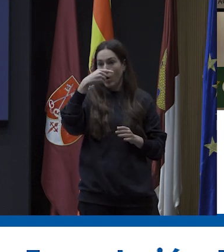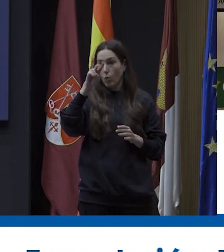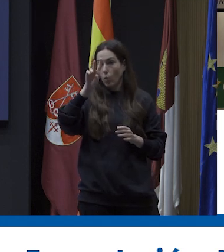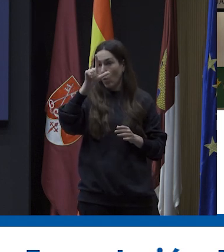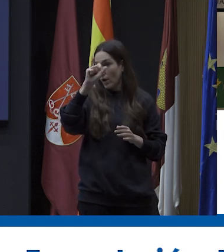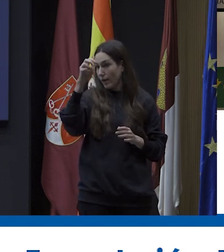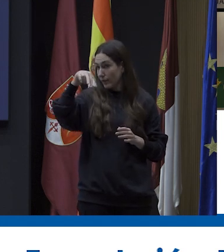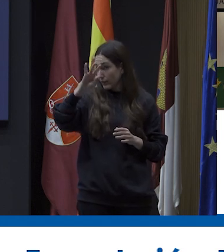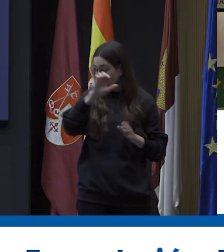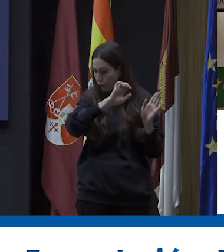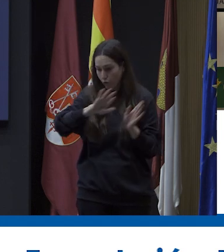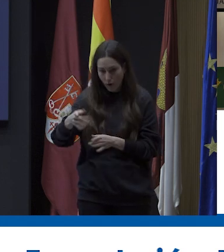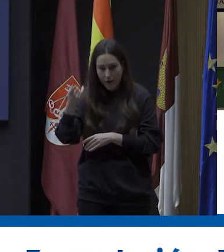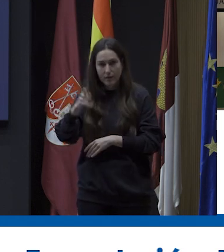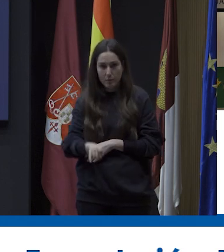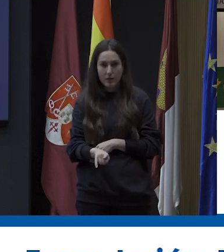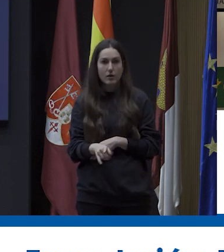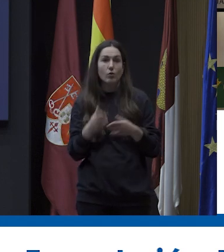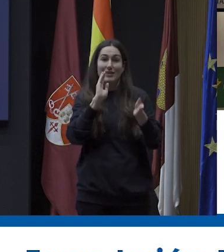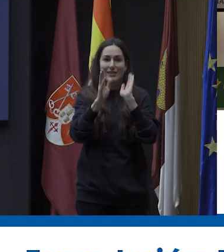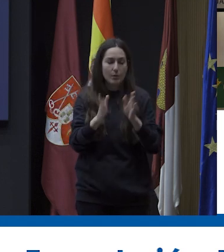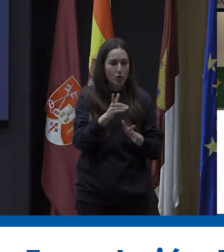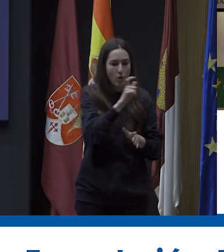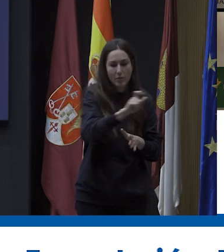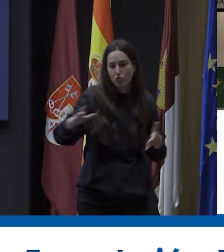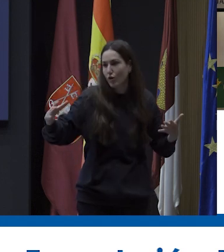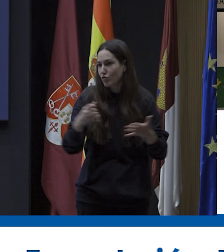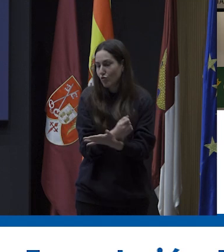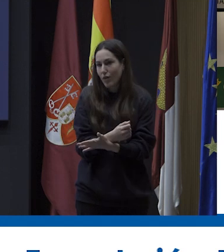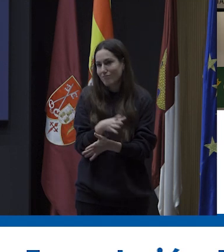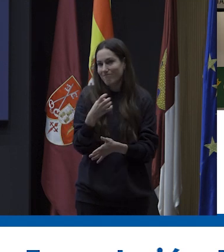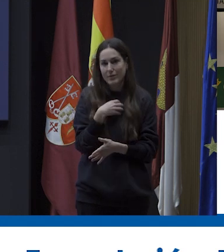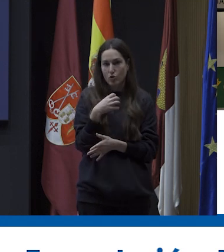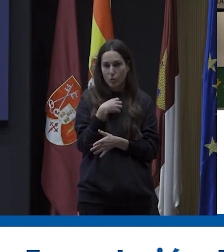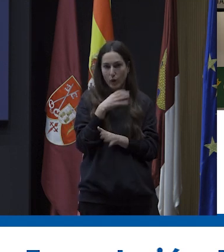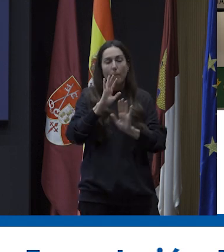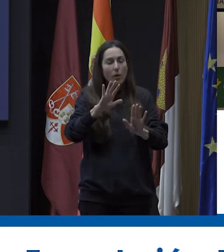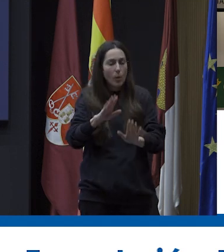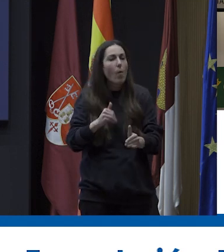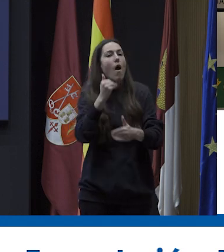mundo. A pesar de eso, era un tratamiento, otro gran avance para el infarto agudo de miocardio.